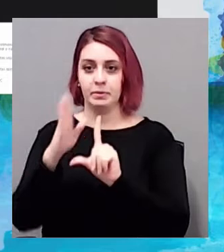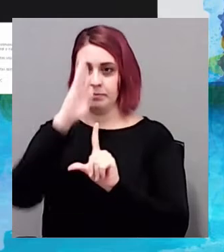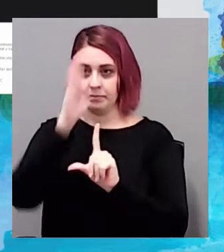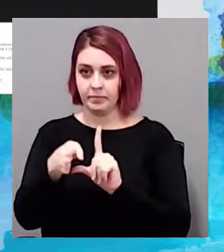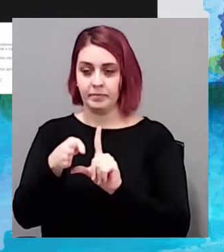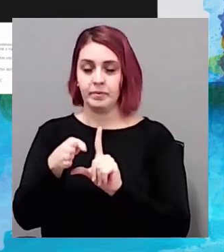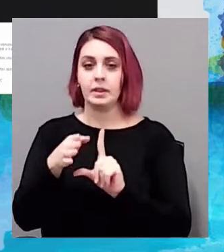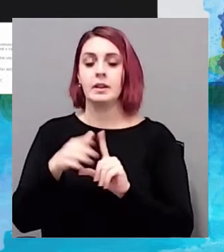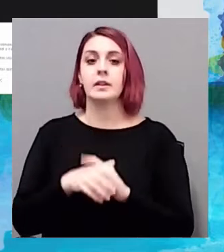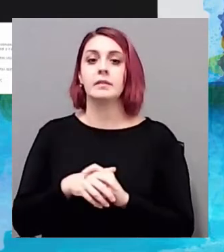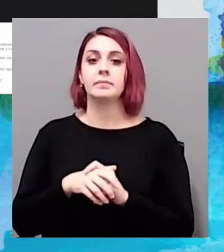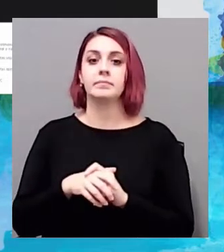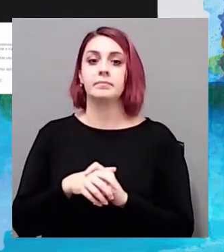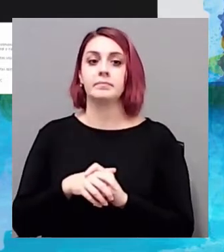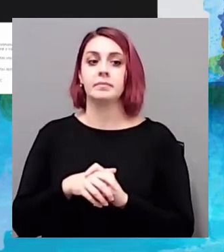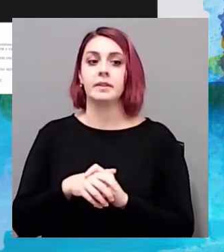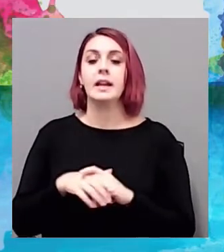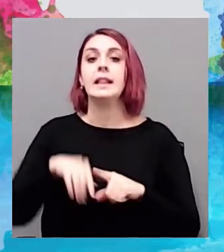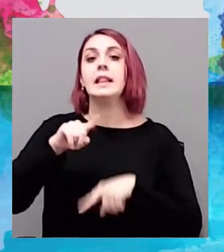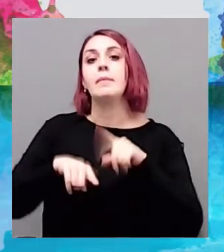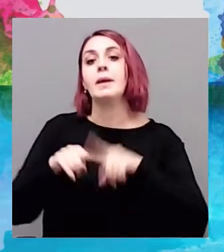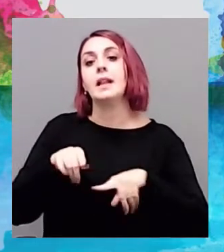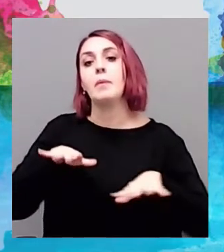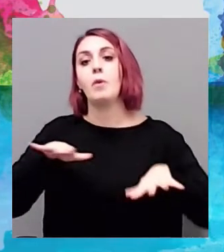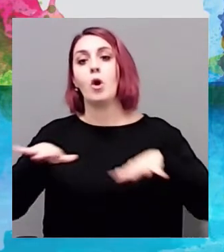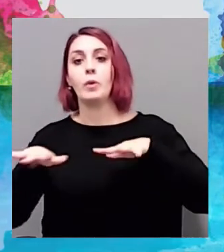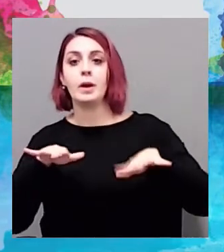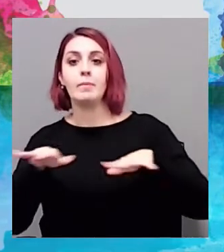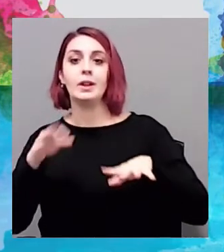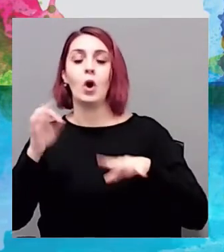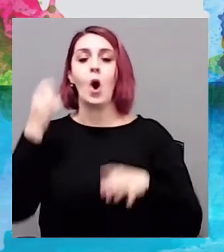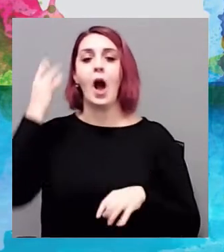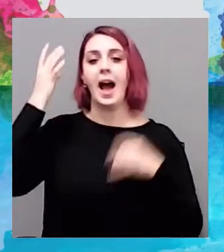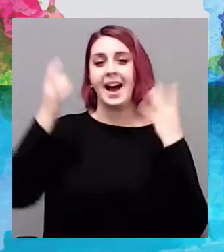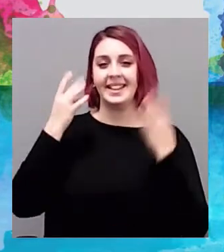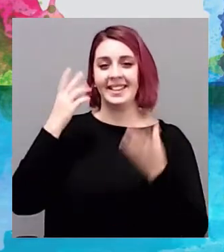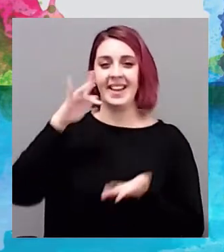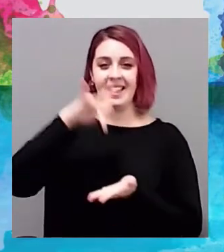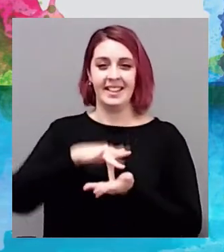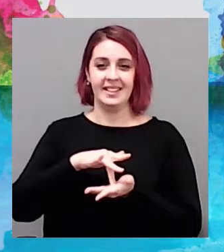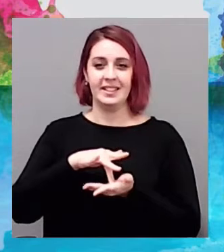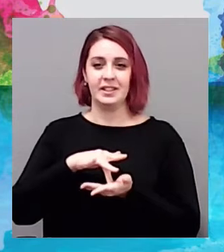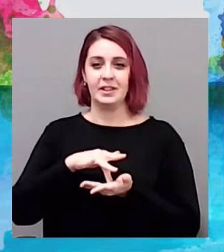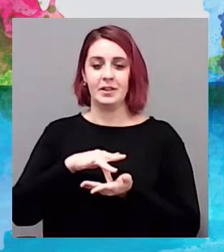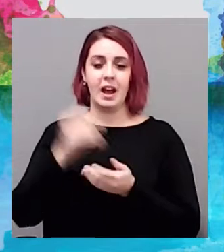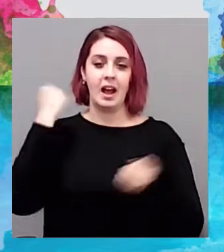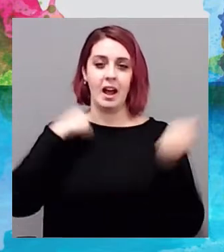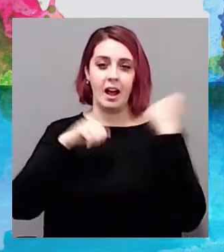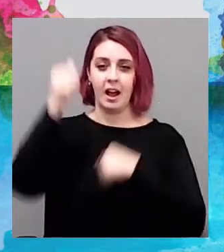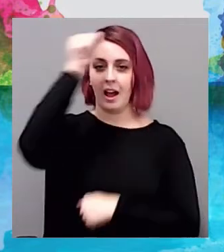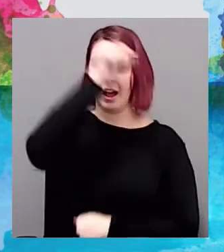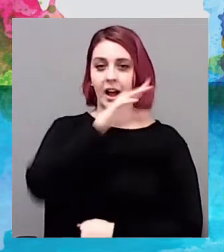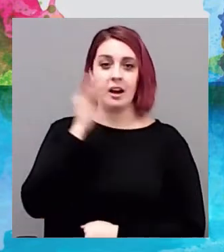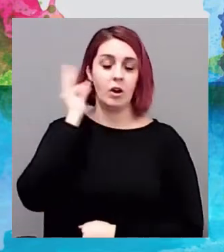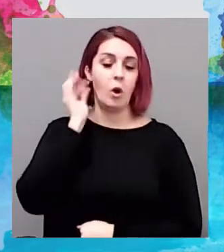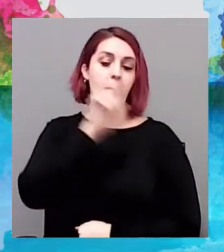teatro, según el movimiento o las diferentes actividades que desarrollen los actores o los implicados